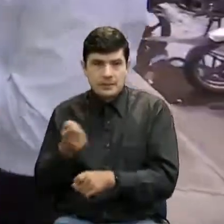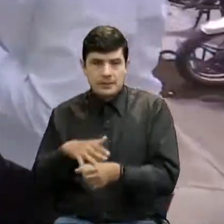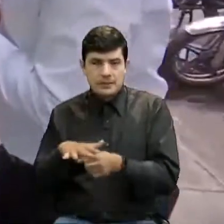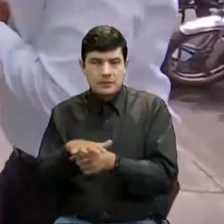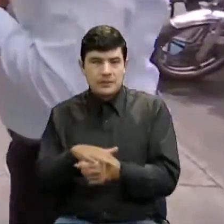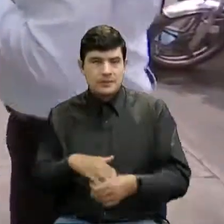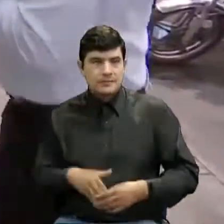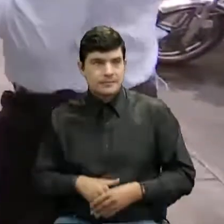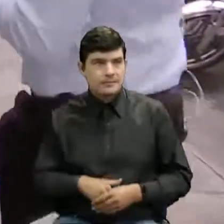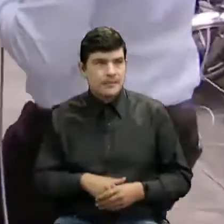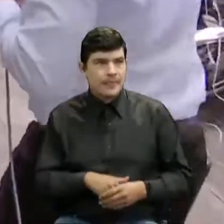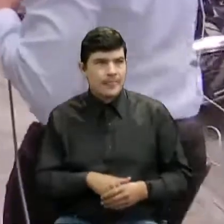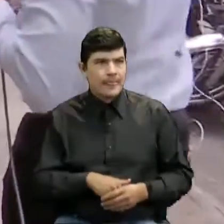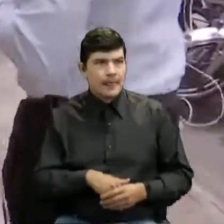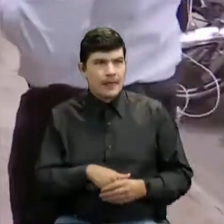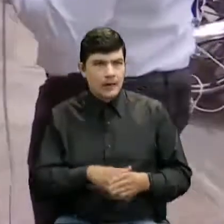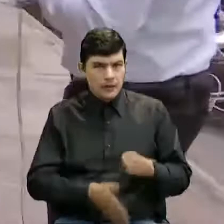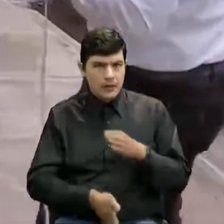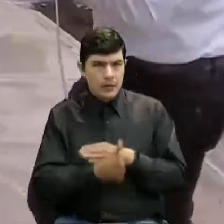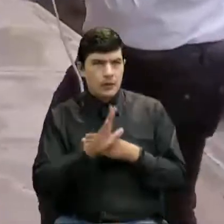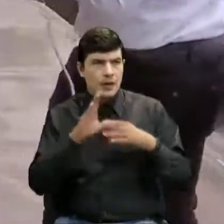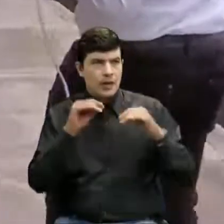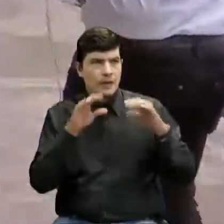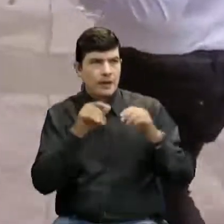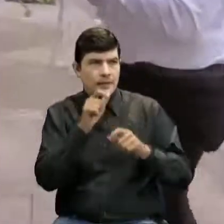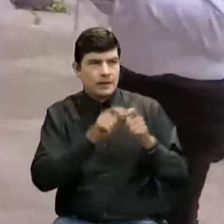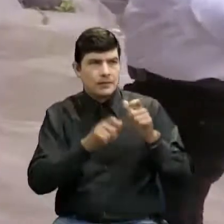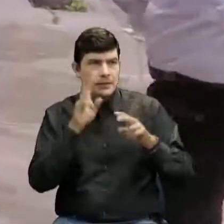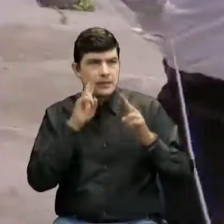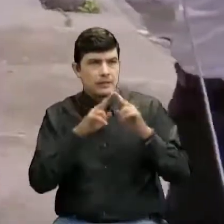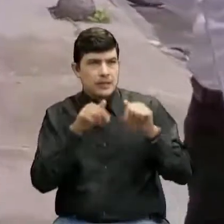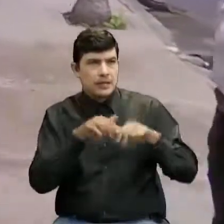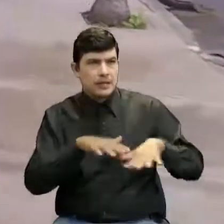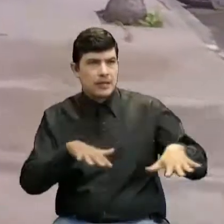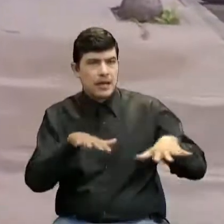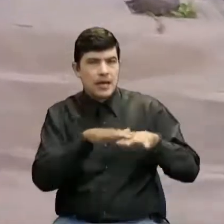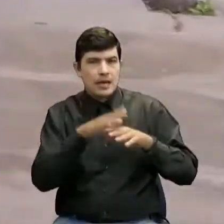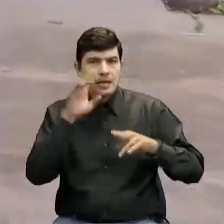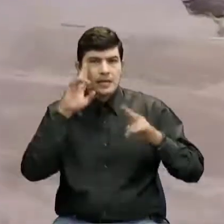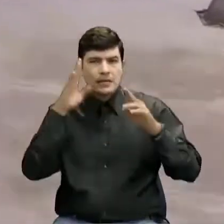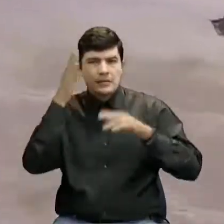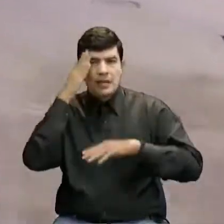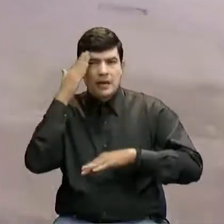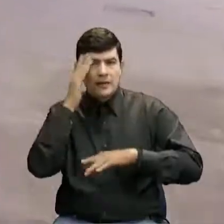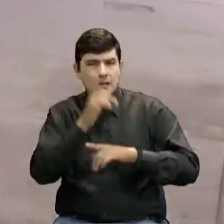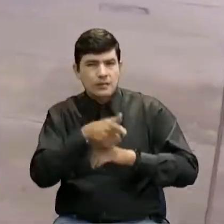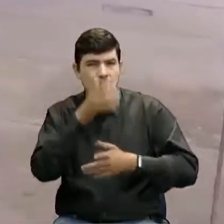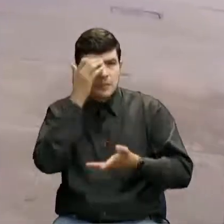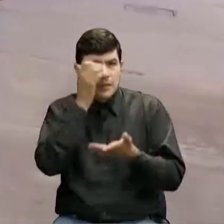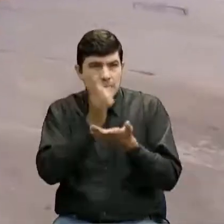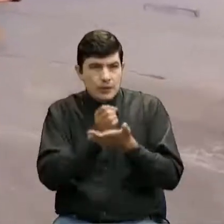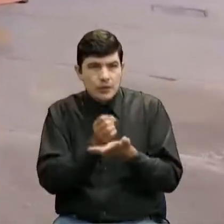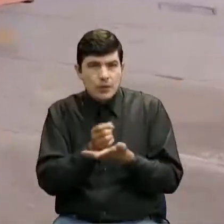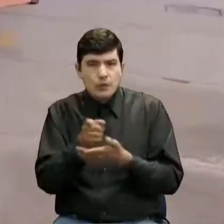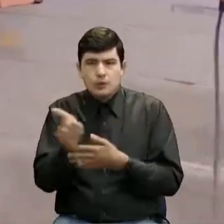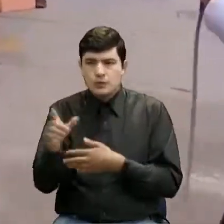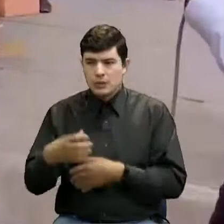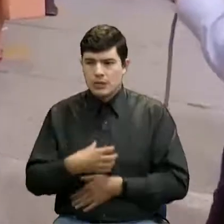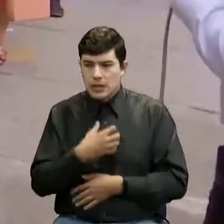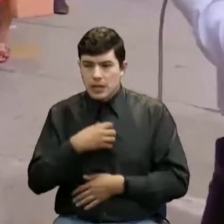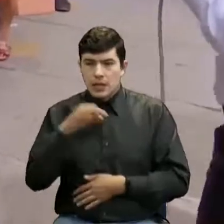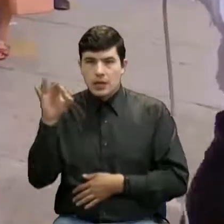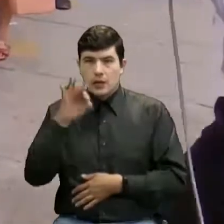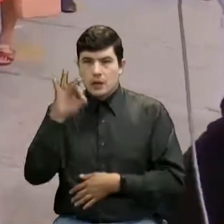ubicadas aquí en este punto en este dispensario de entrega de medicamentos para saber cuáles son sus percepciones cuáles son sus quejas y